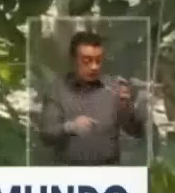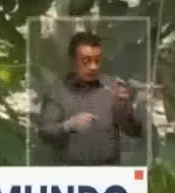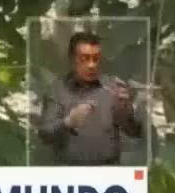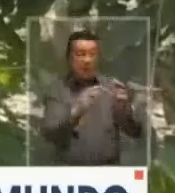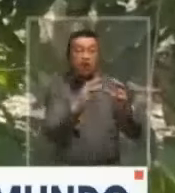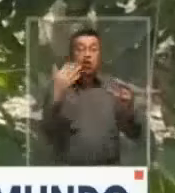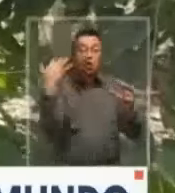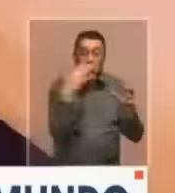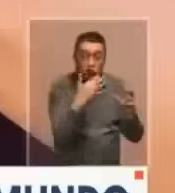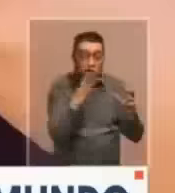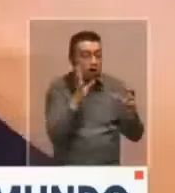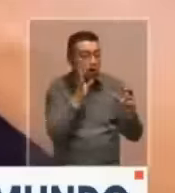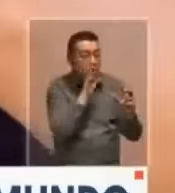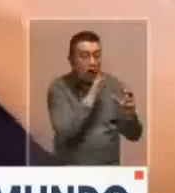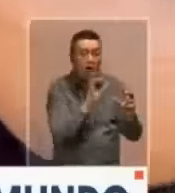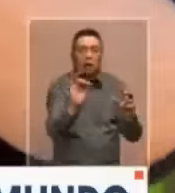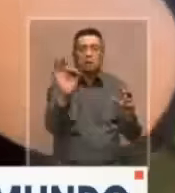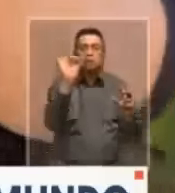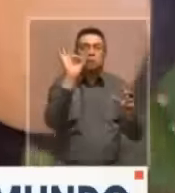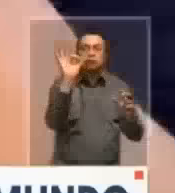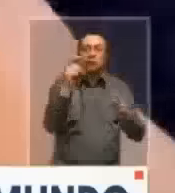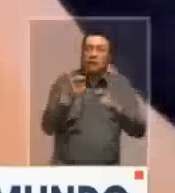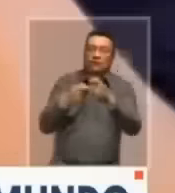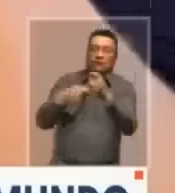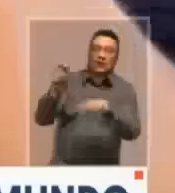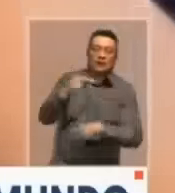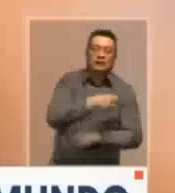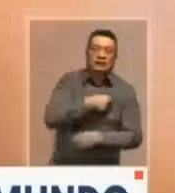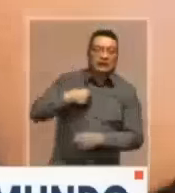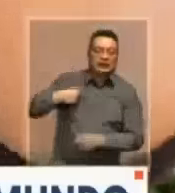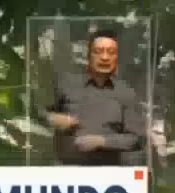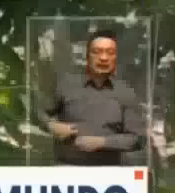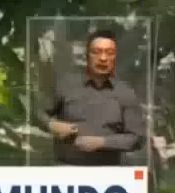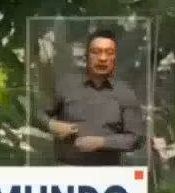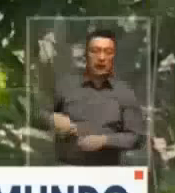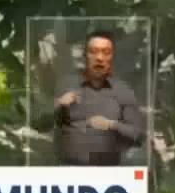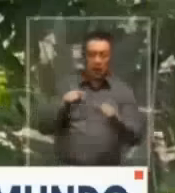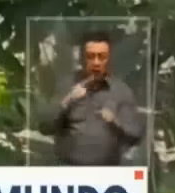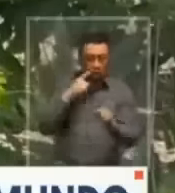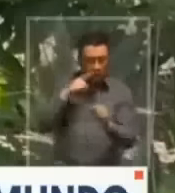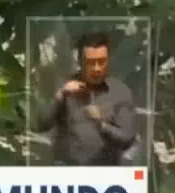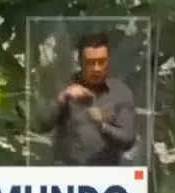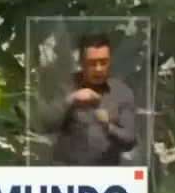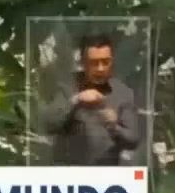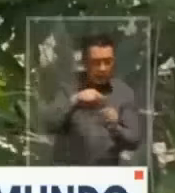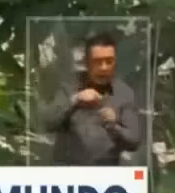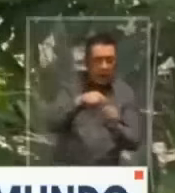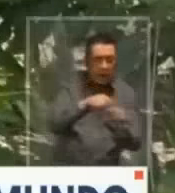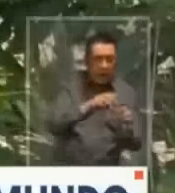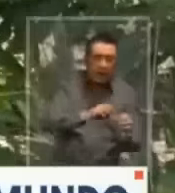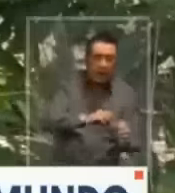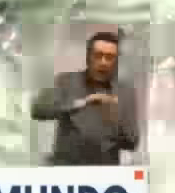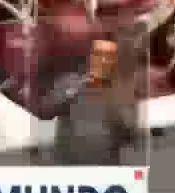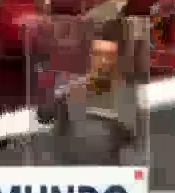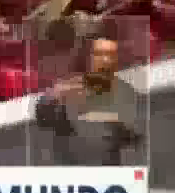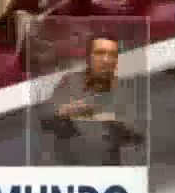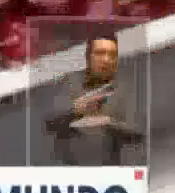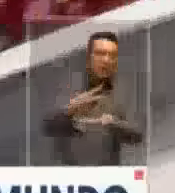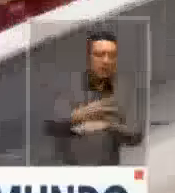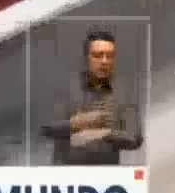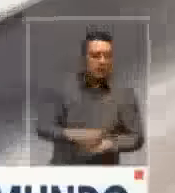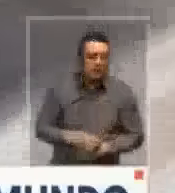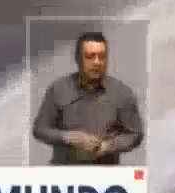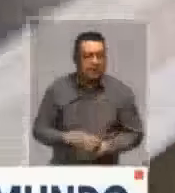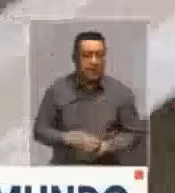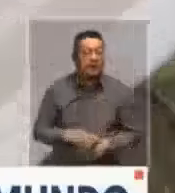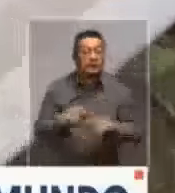y el color ideal para ser exportadas a China. Les vamos a hacer todo el seguimiento hasta su escala en Miami. Y aquí Miami.